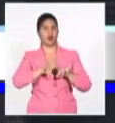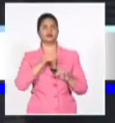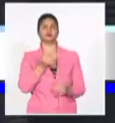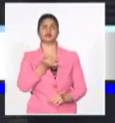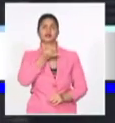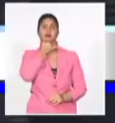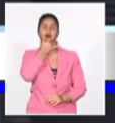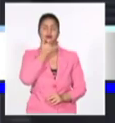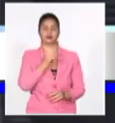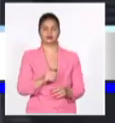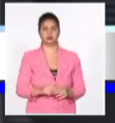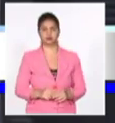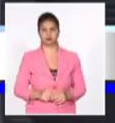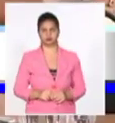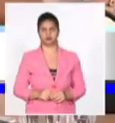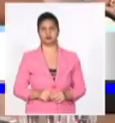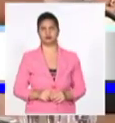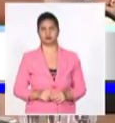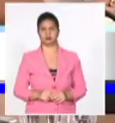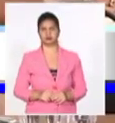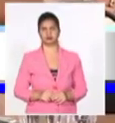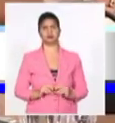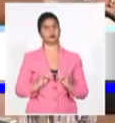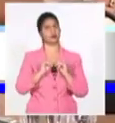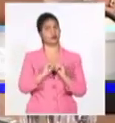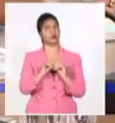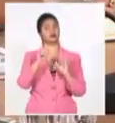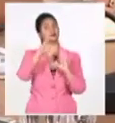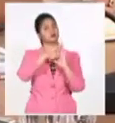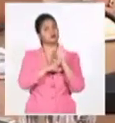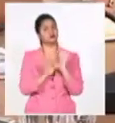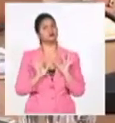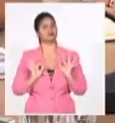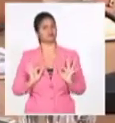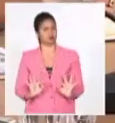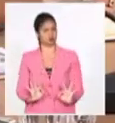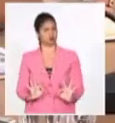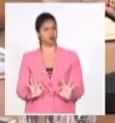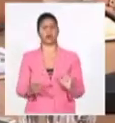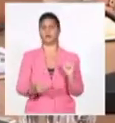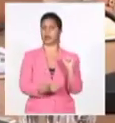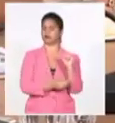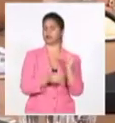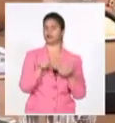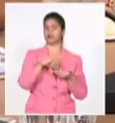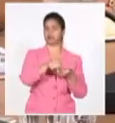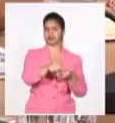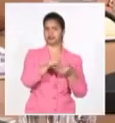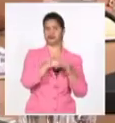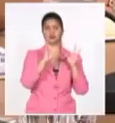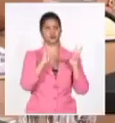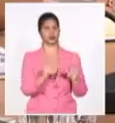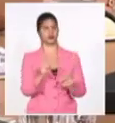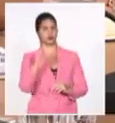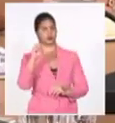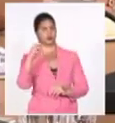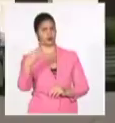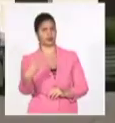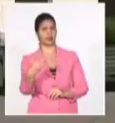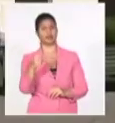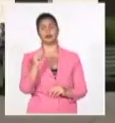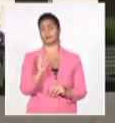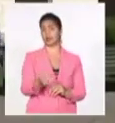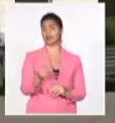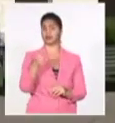este contexto, se profundizó en acciones que implementan la instrucción número 3 del primer